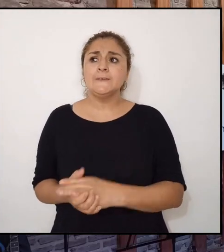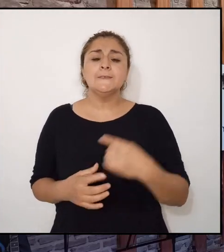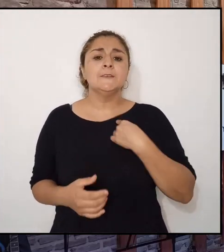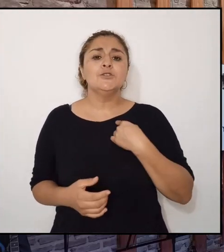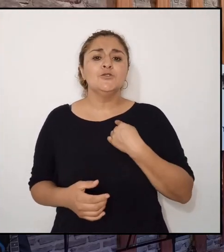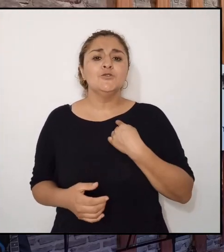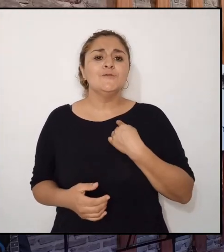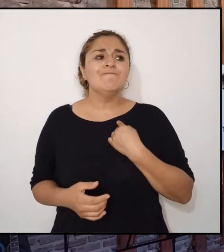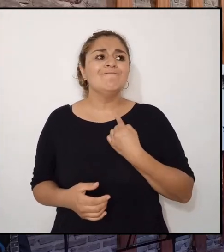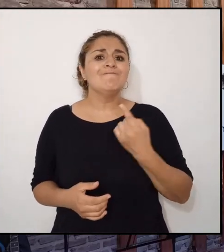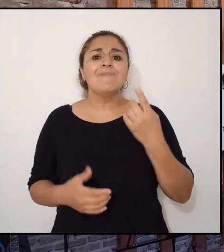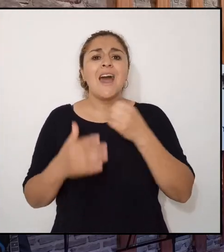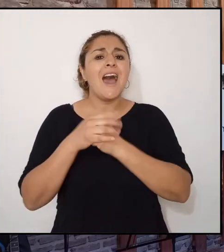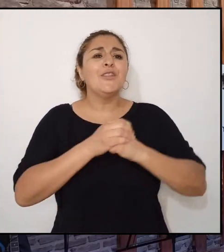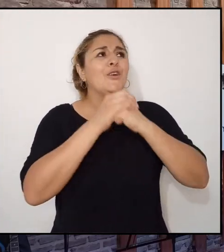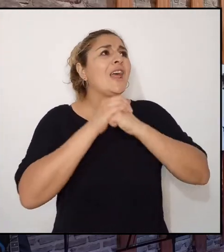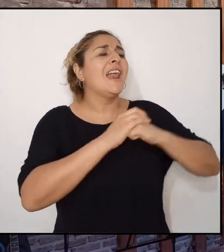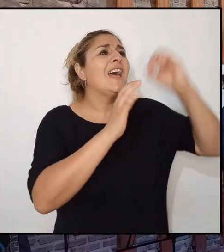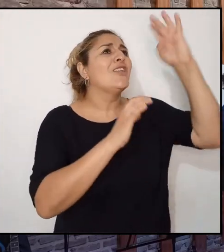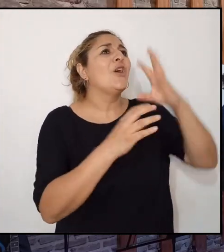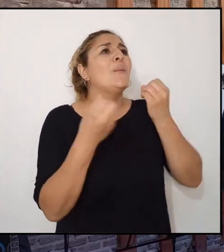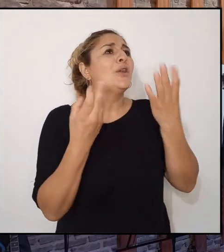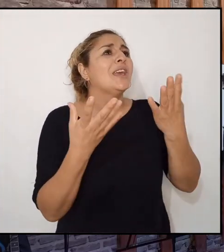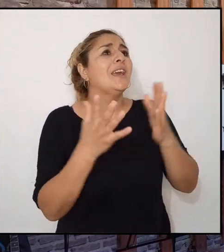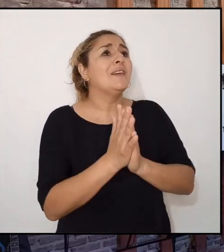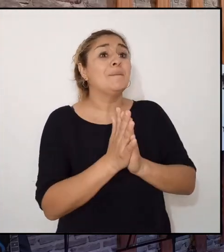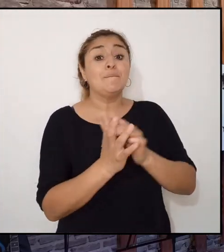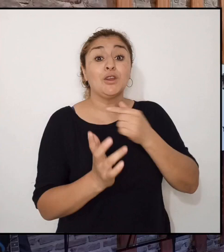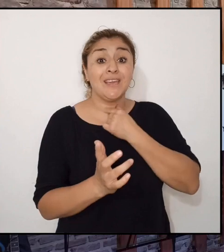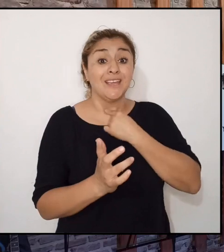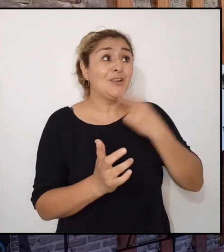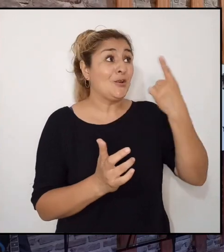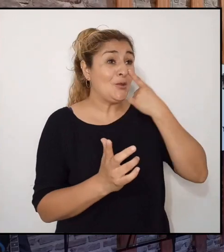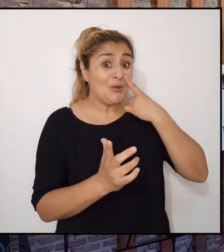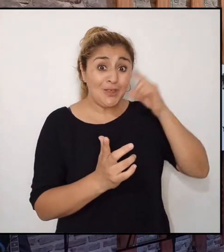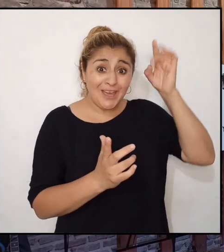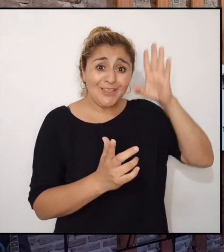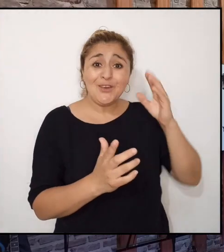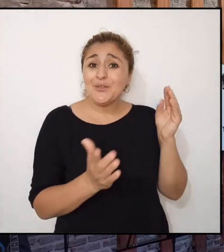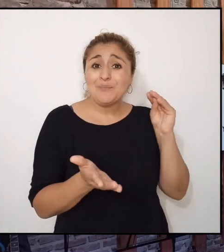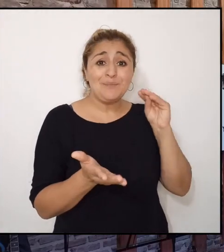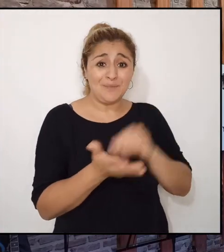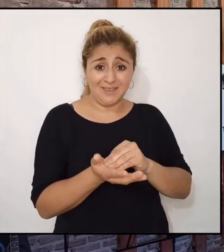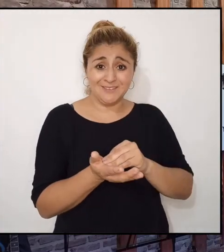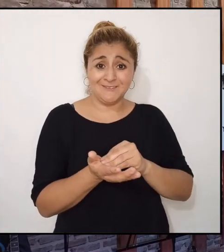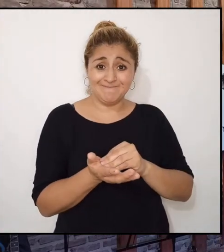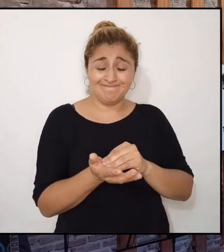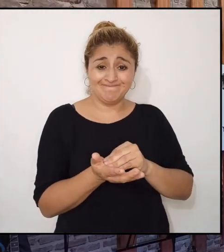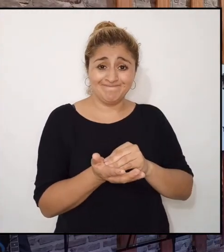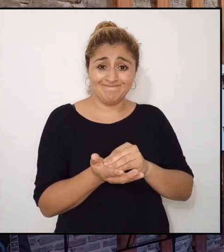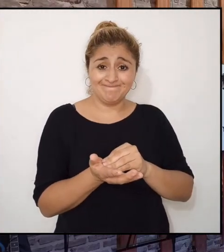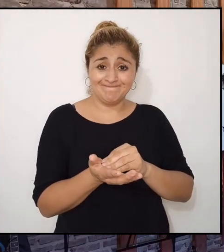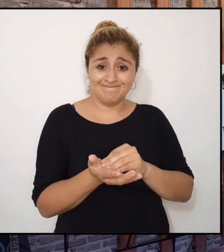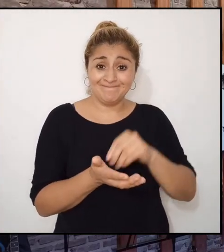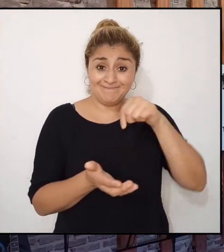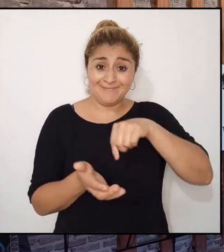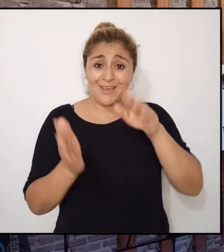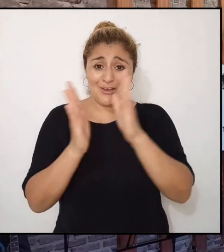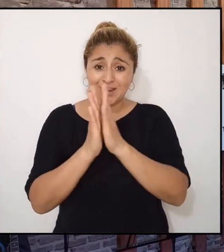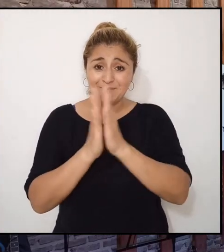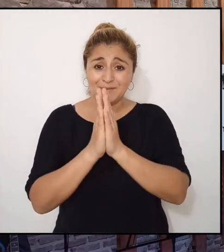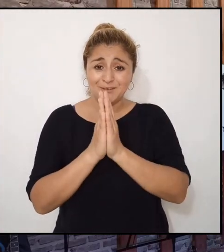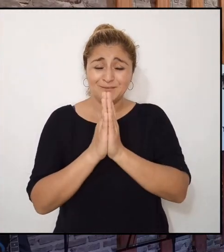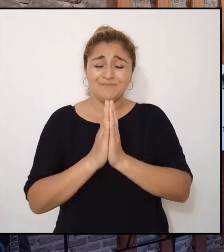más, porque quiero conocer más tu palabra. Oramos. Amado Padre, amado Señor, en esta